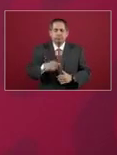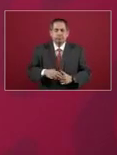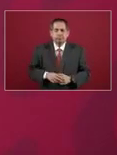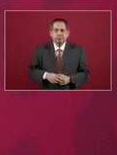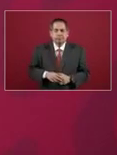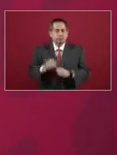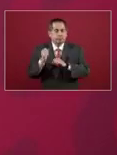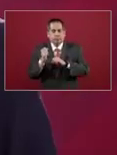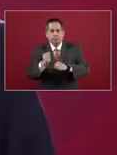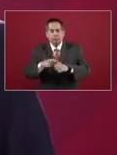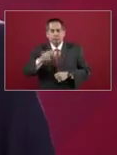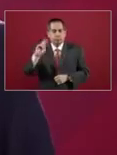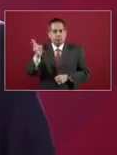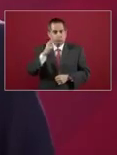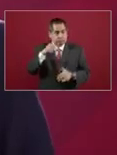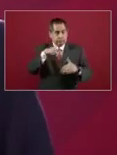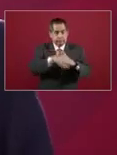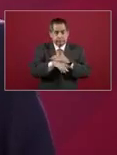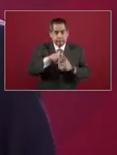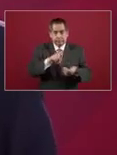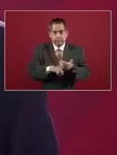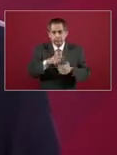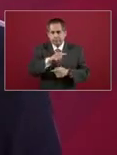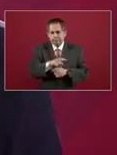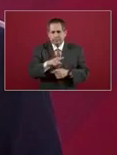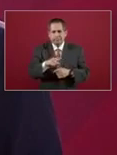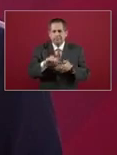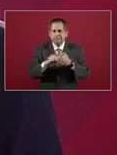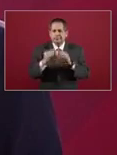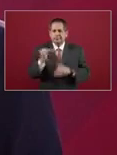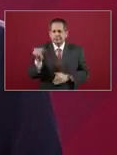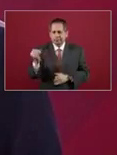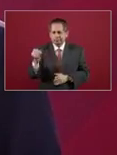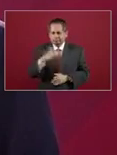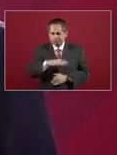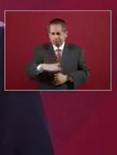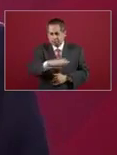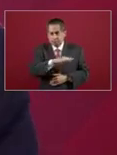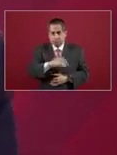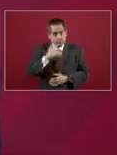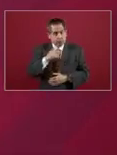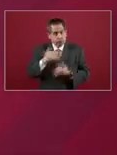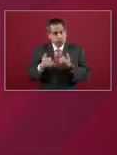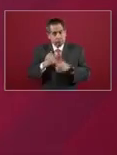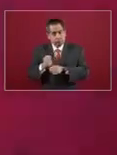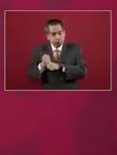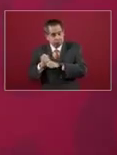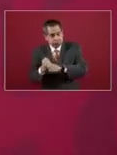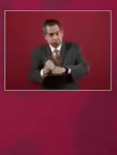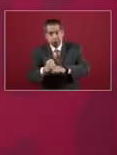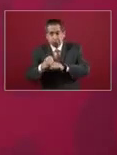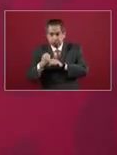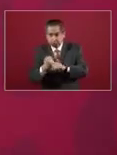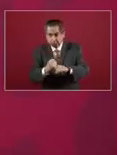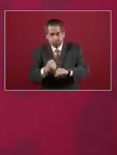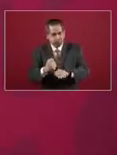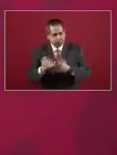de béisbol de la universidad, allá por Insurgentes, y sí, estuve bateando